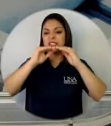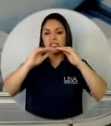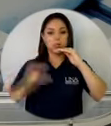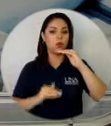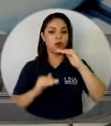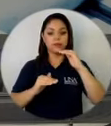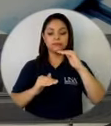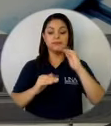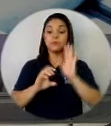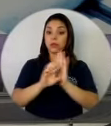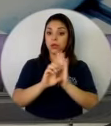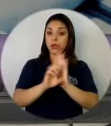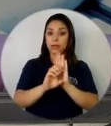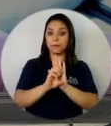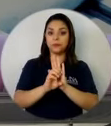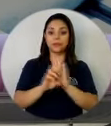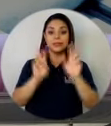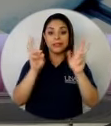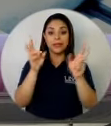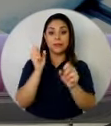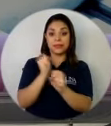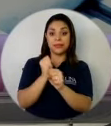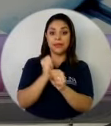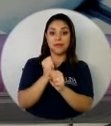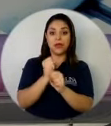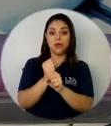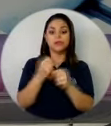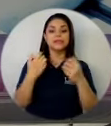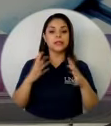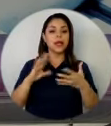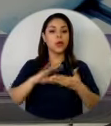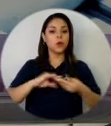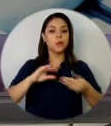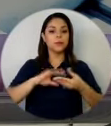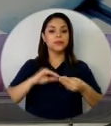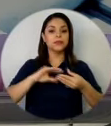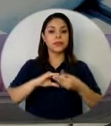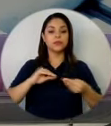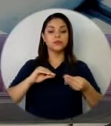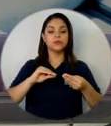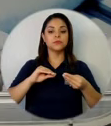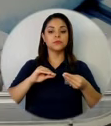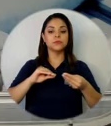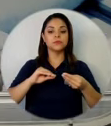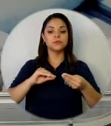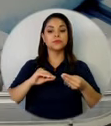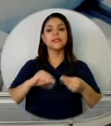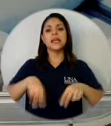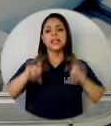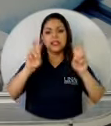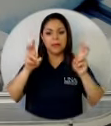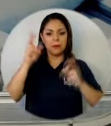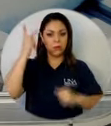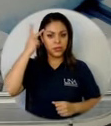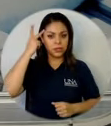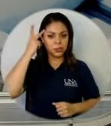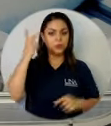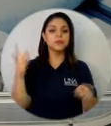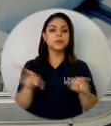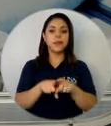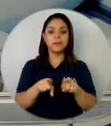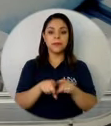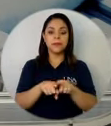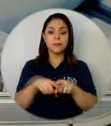Por ejemplo, si vemos, bueno, el ámbito laboral, que ya lo hemos comentado, el ámbito político,